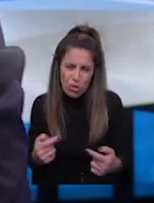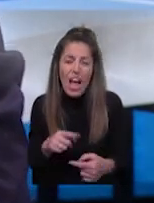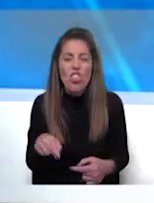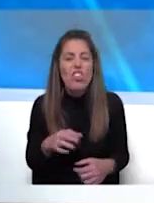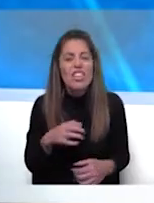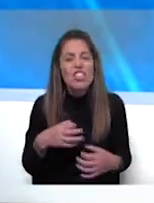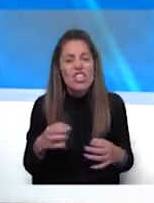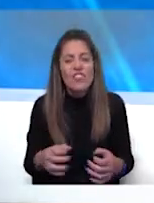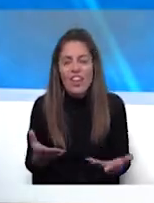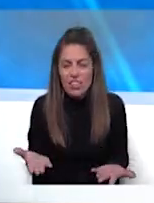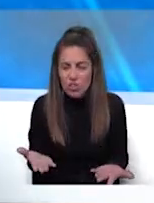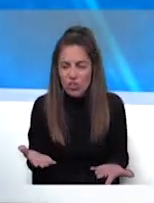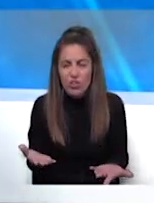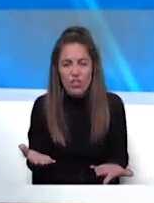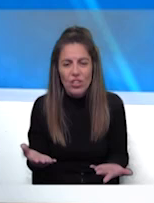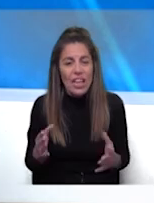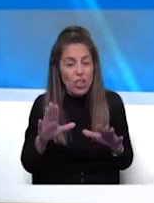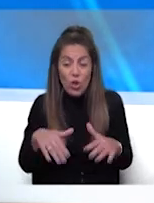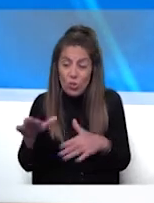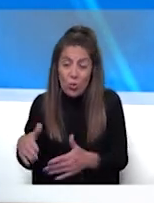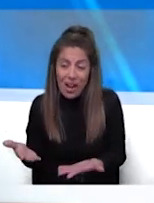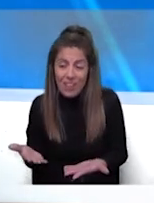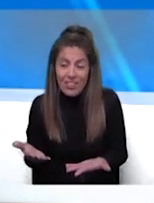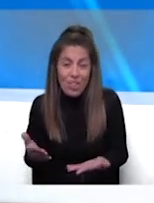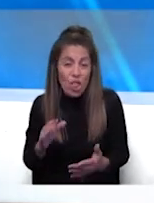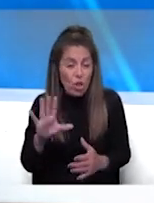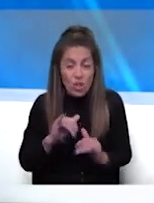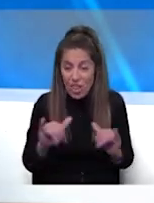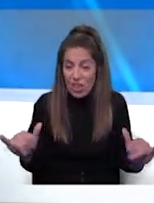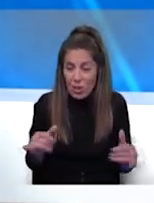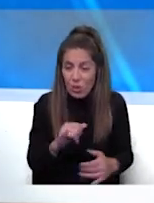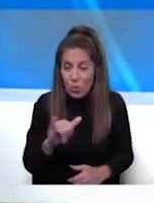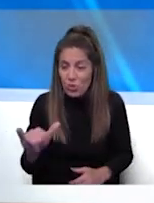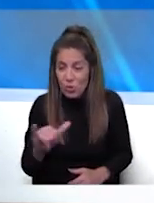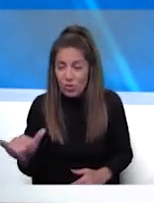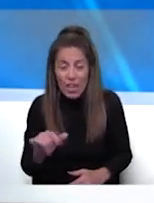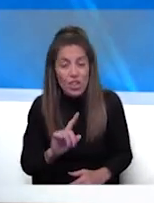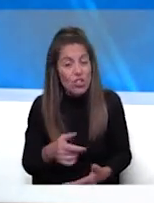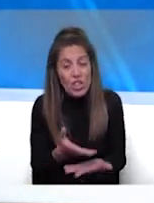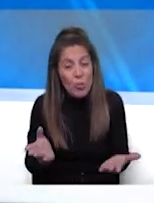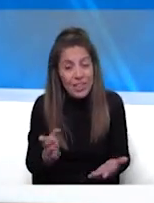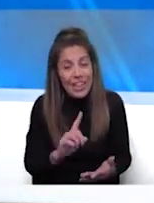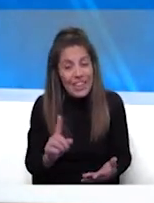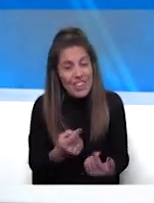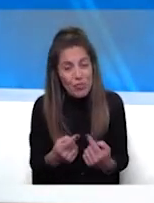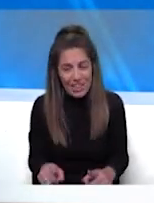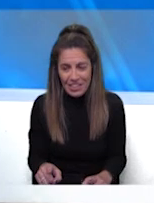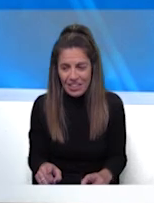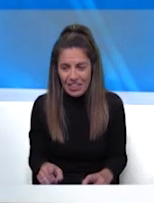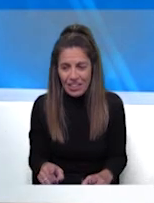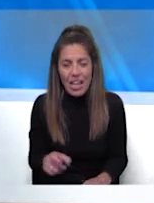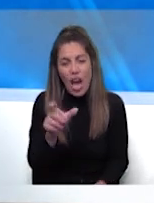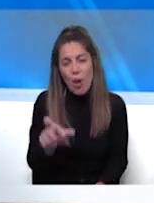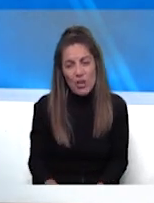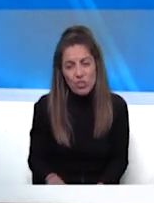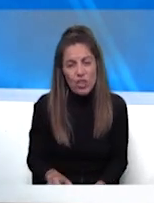lleva eso? Lleva que en definitiva son todos iguales, uh-huh, todos se denuncian y ninguno demuestra que no es igual. Hay gente para